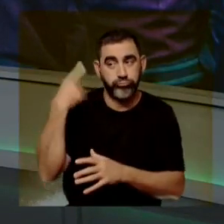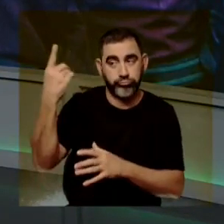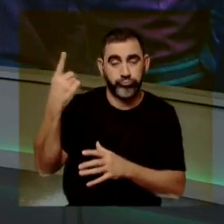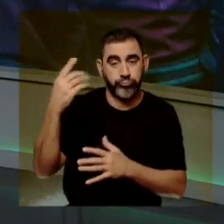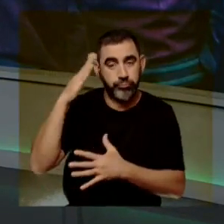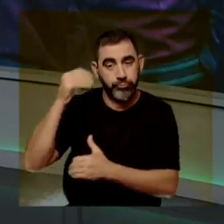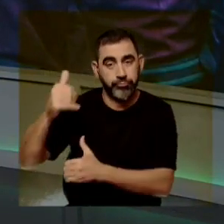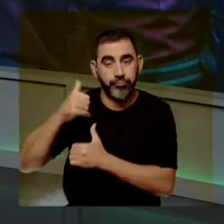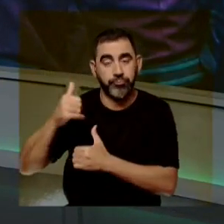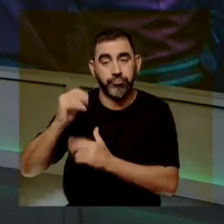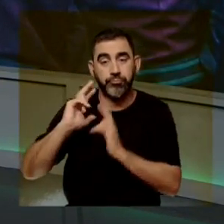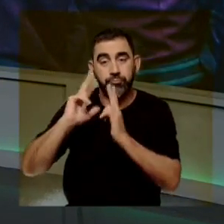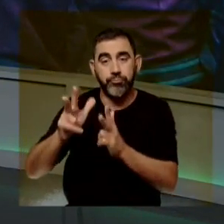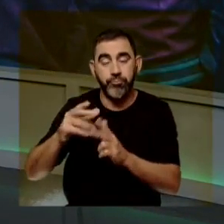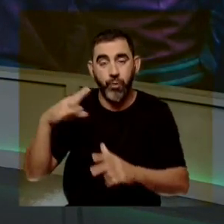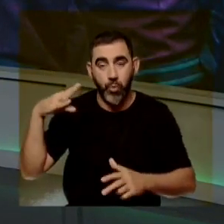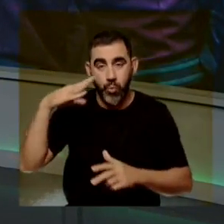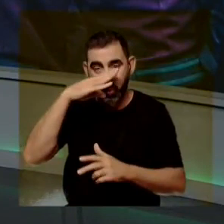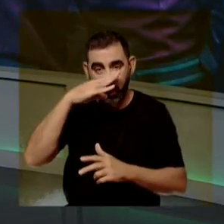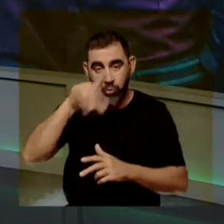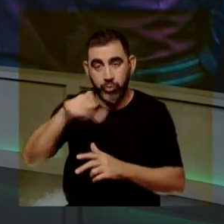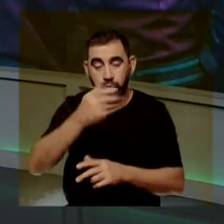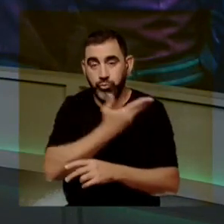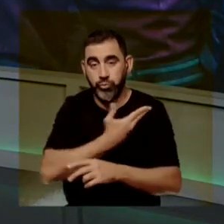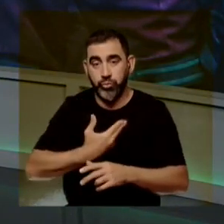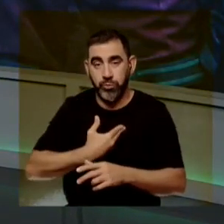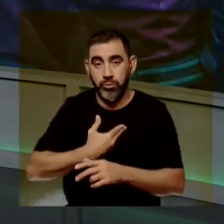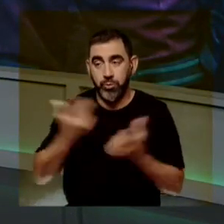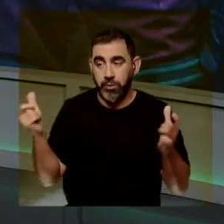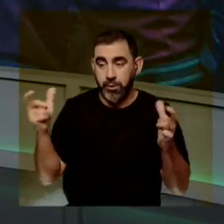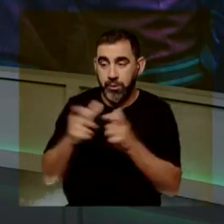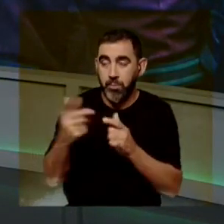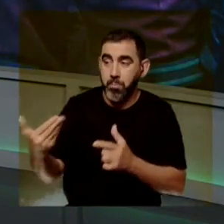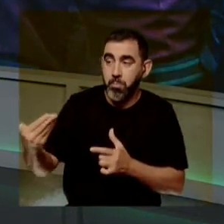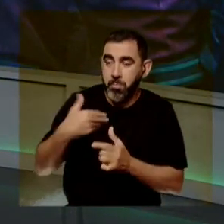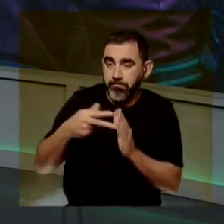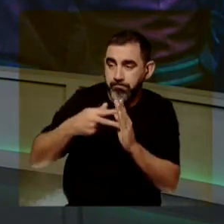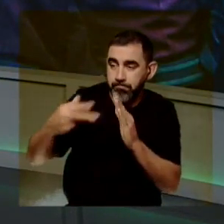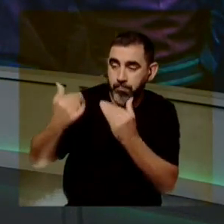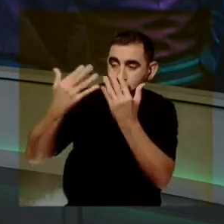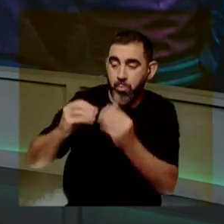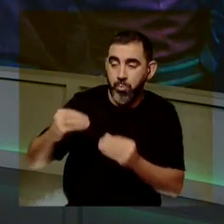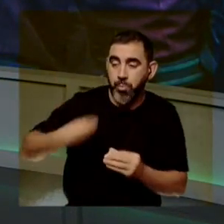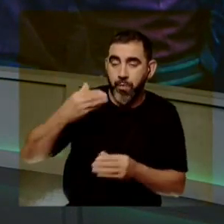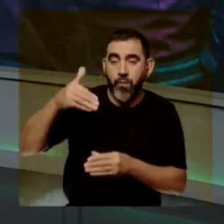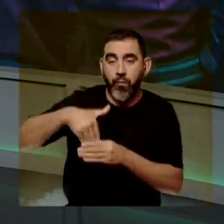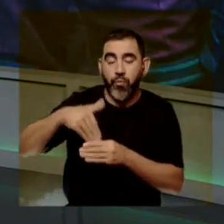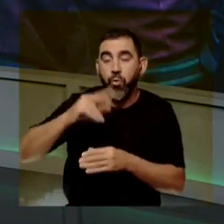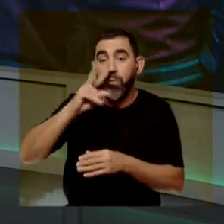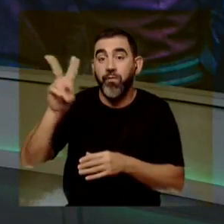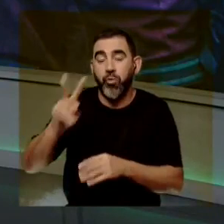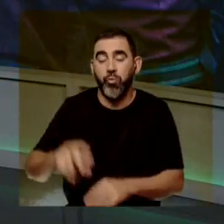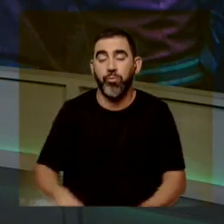Fuerzas Armadas declararan que Jair Bolsonaro, el expresidente, se reunió con ellos para planificarlo tras perder las elecciones del año